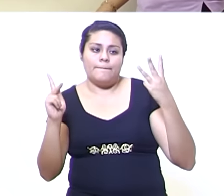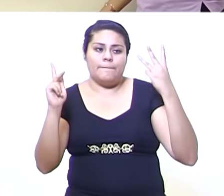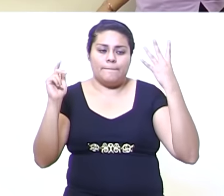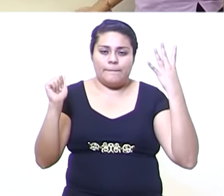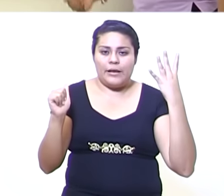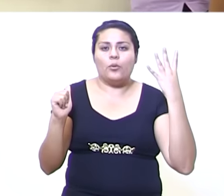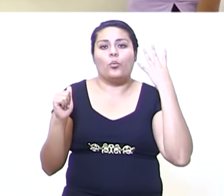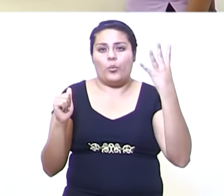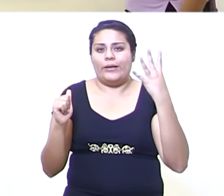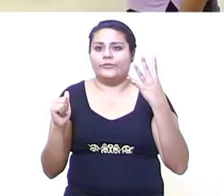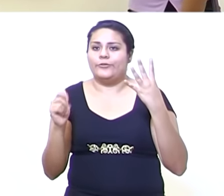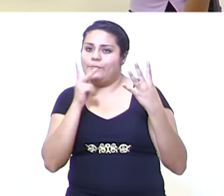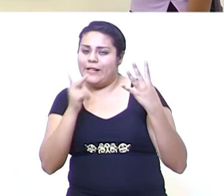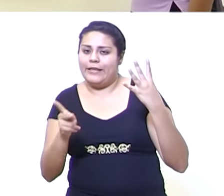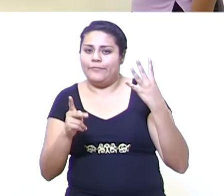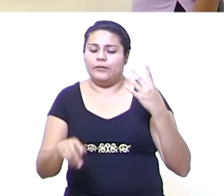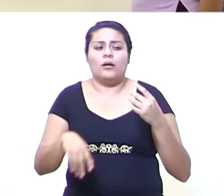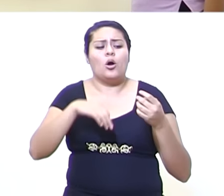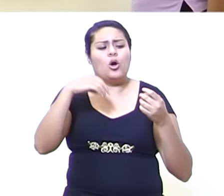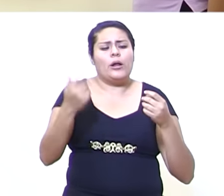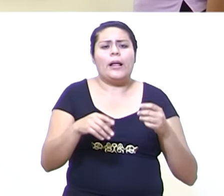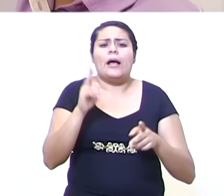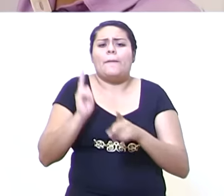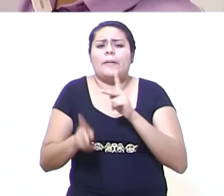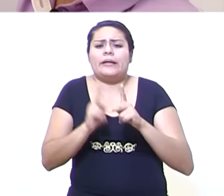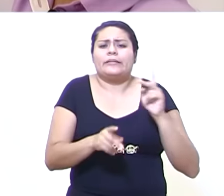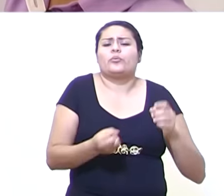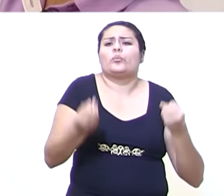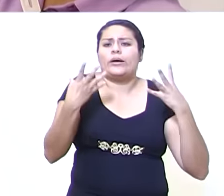¿Cuántas sílabas tiene? Tiene 1,